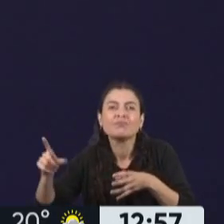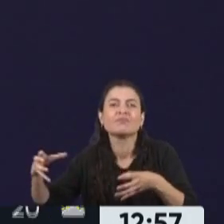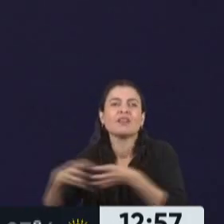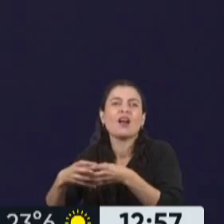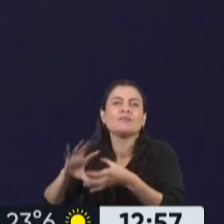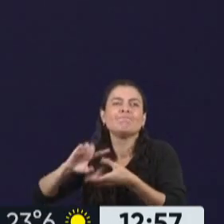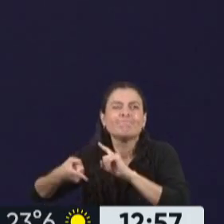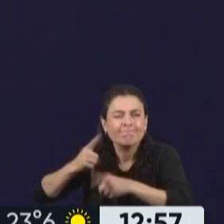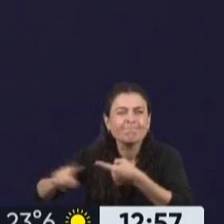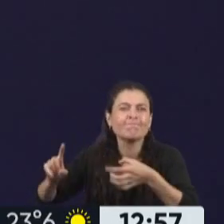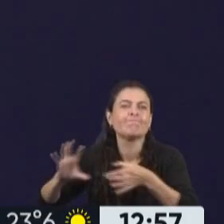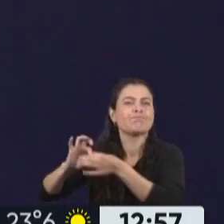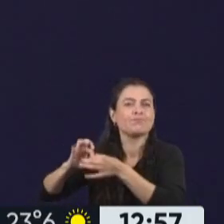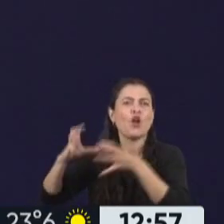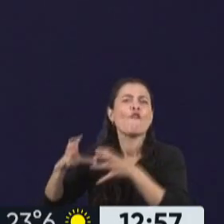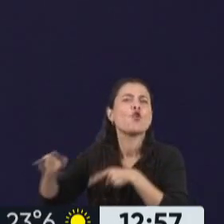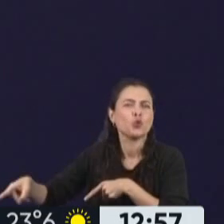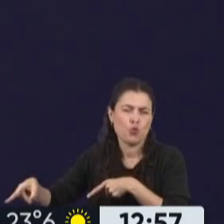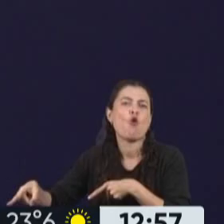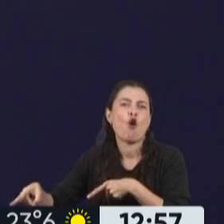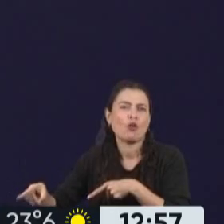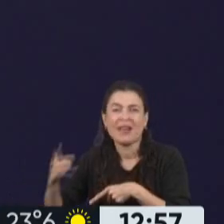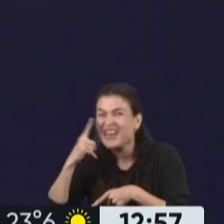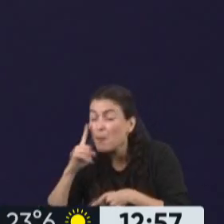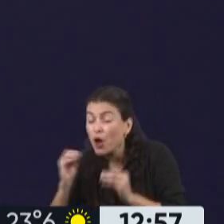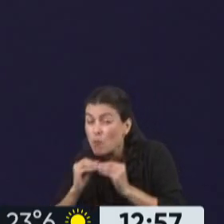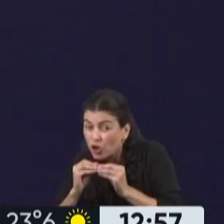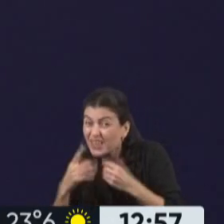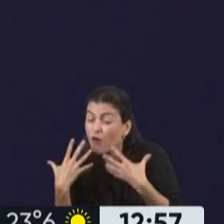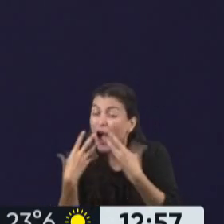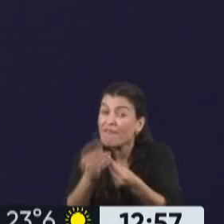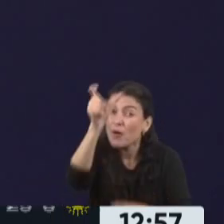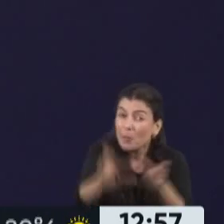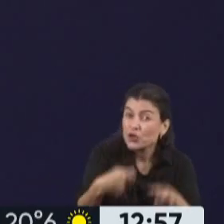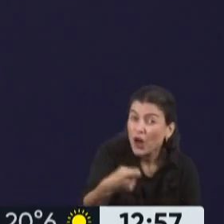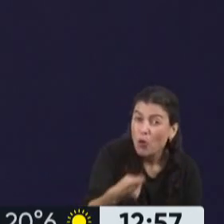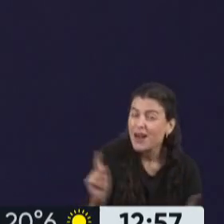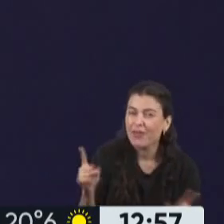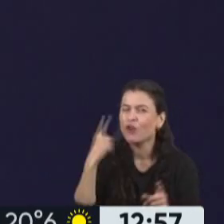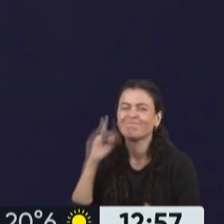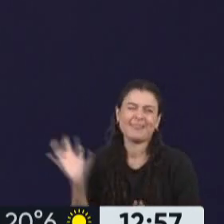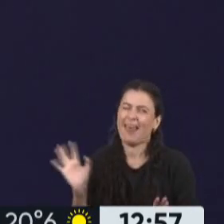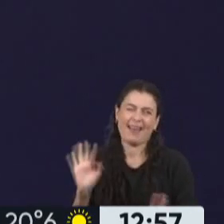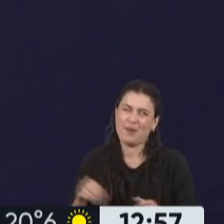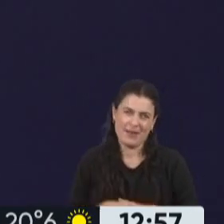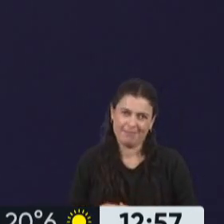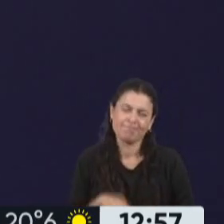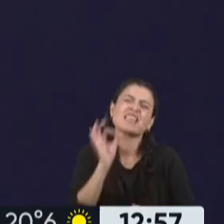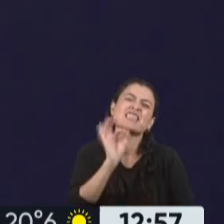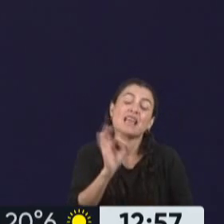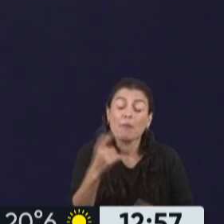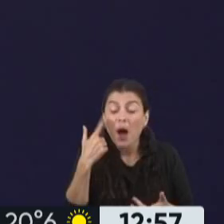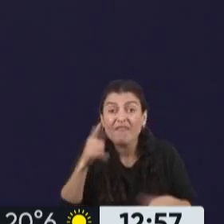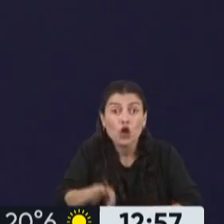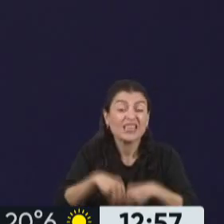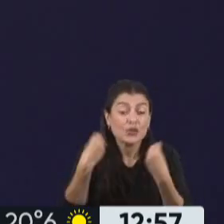ver con el reclamo de los jubilados. Pero bueno, veremos qué es lo que